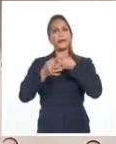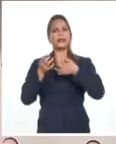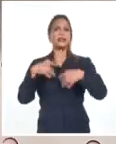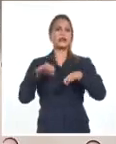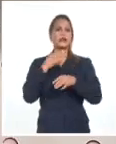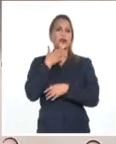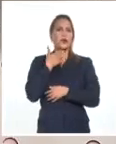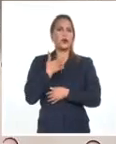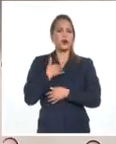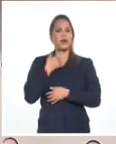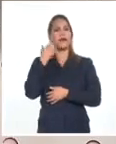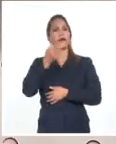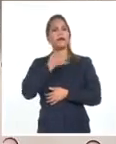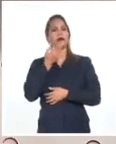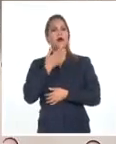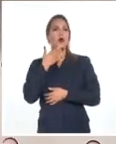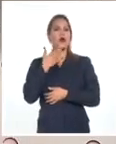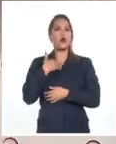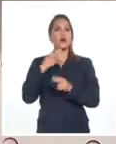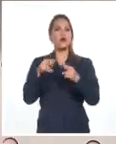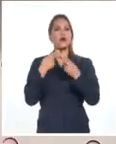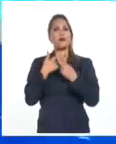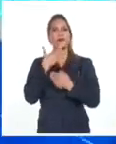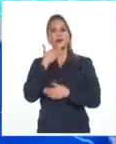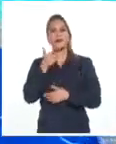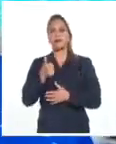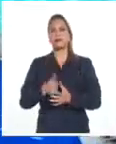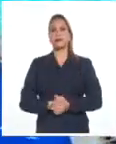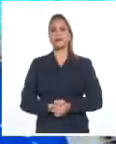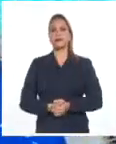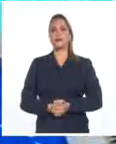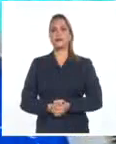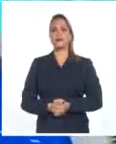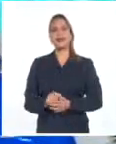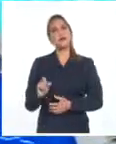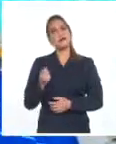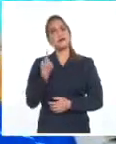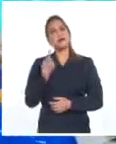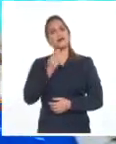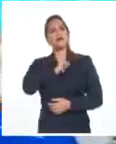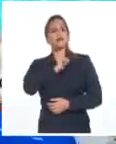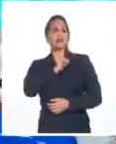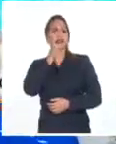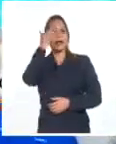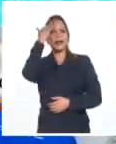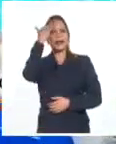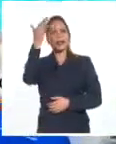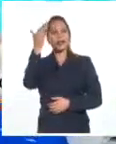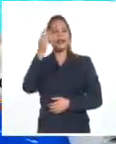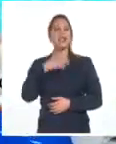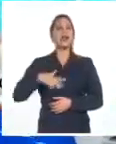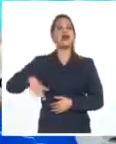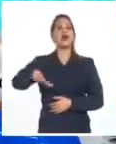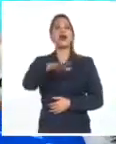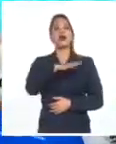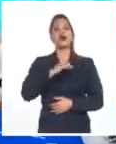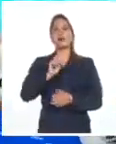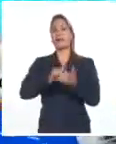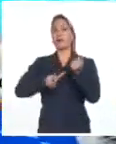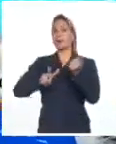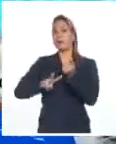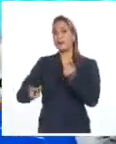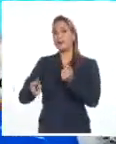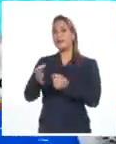ofreció una valoración sobre la competencia. Veamos. Bueno, primero que todo yo quiero agradecer a toda la provincia, a